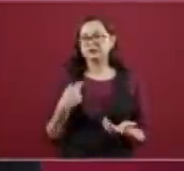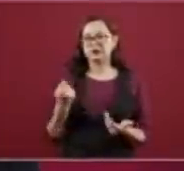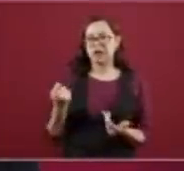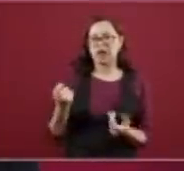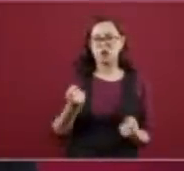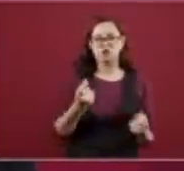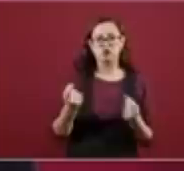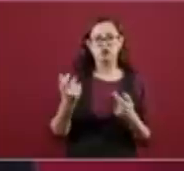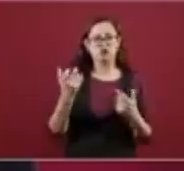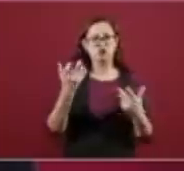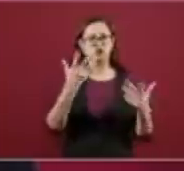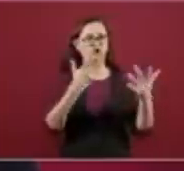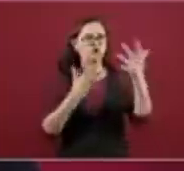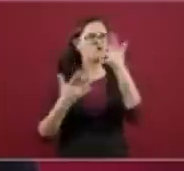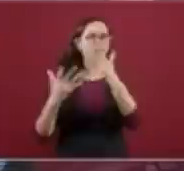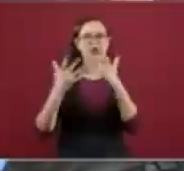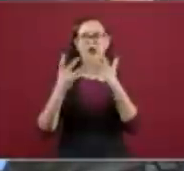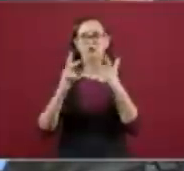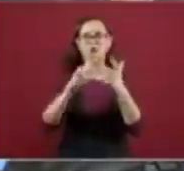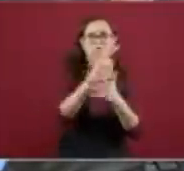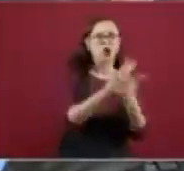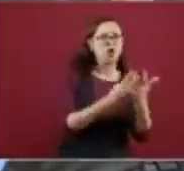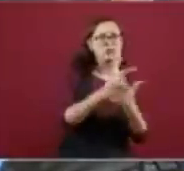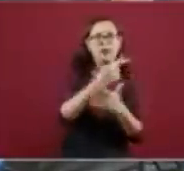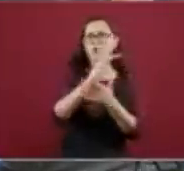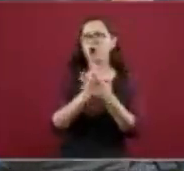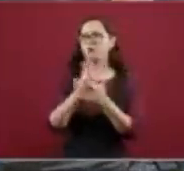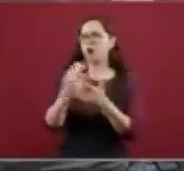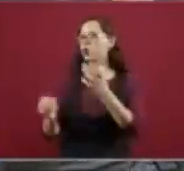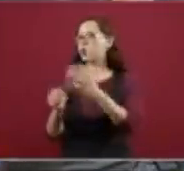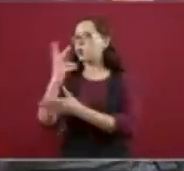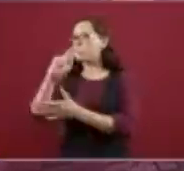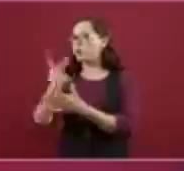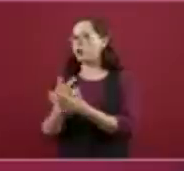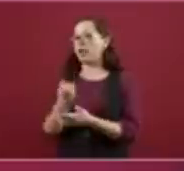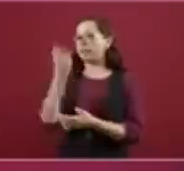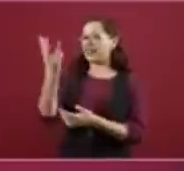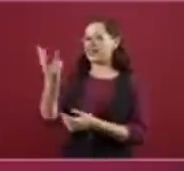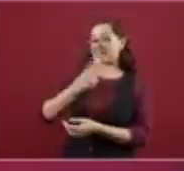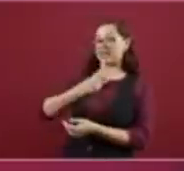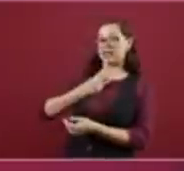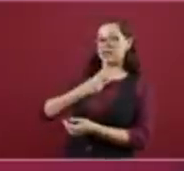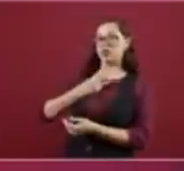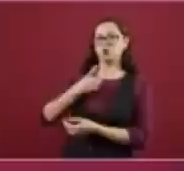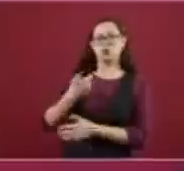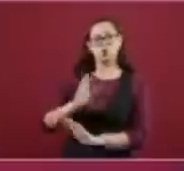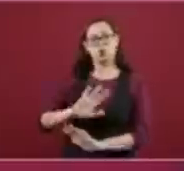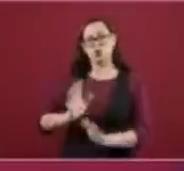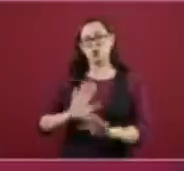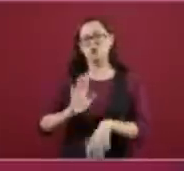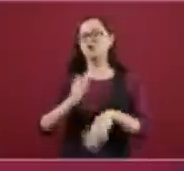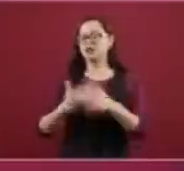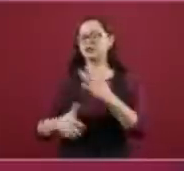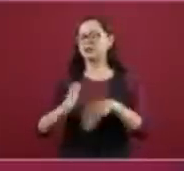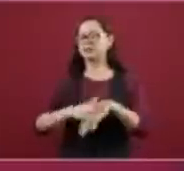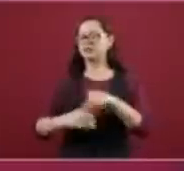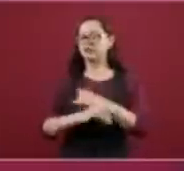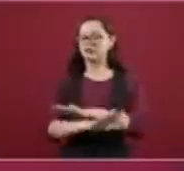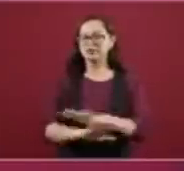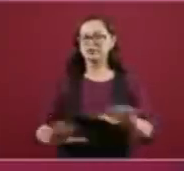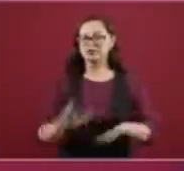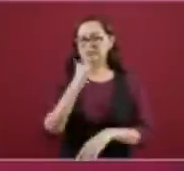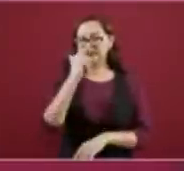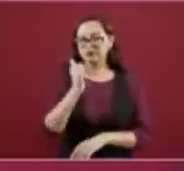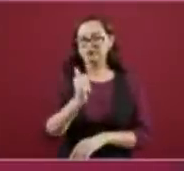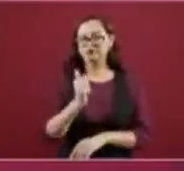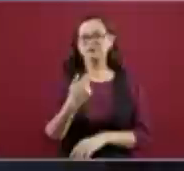desorientación, ¿no? Porque no se ha informado adecuadamente. También lo otro es que ya